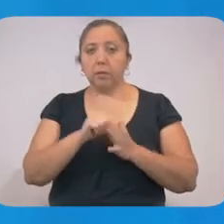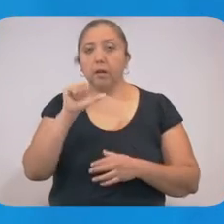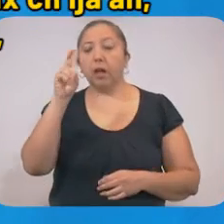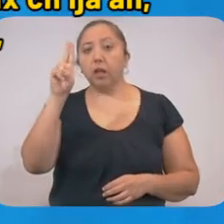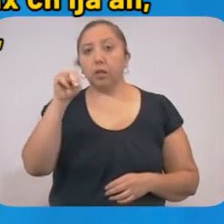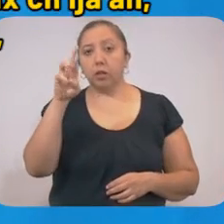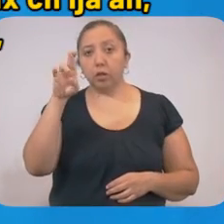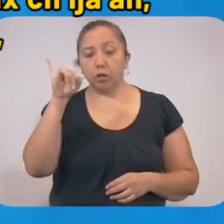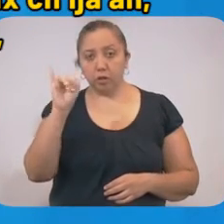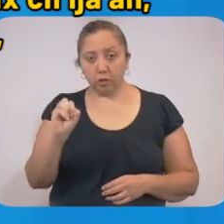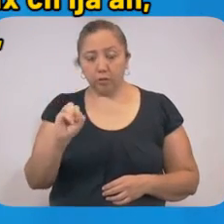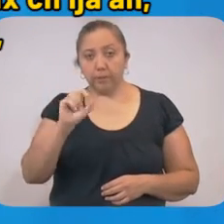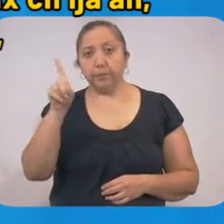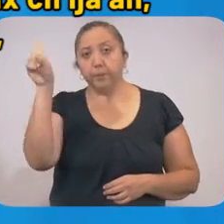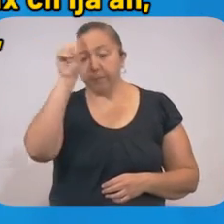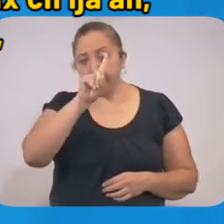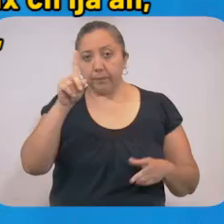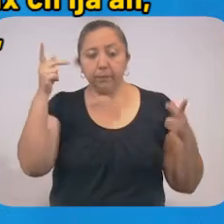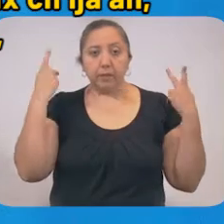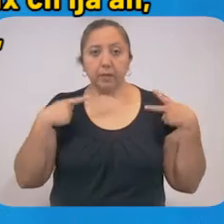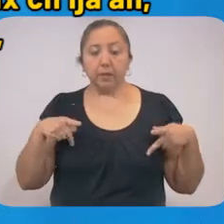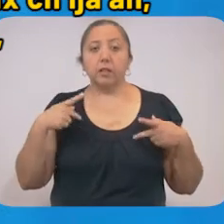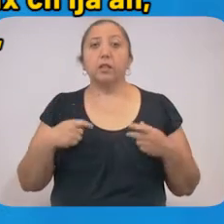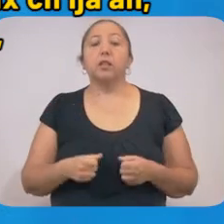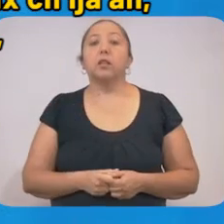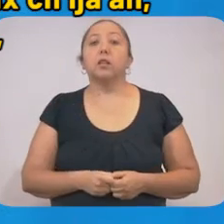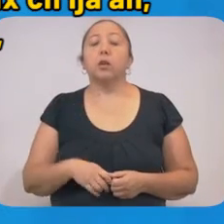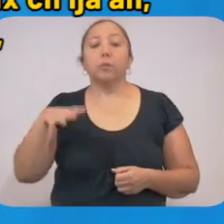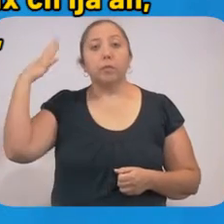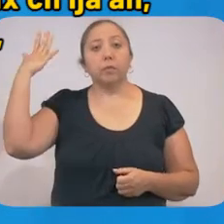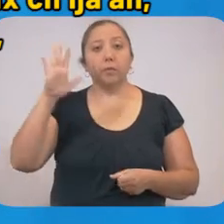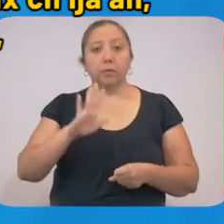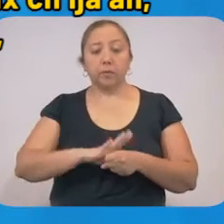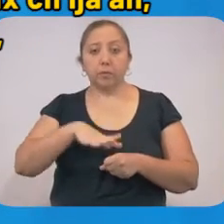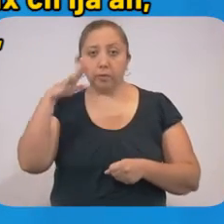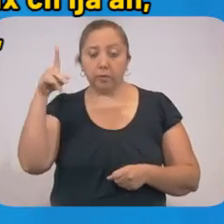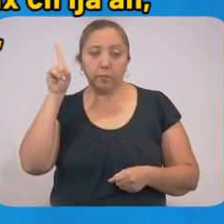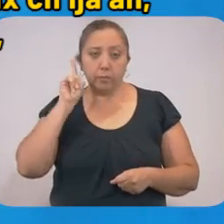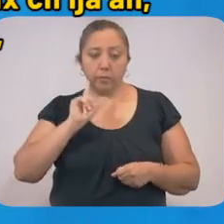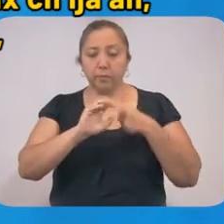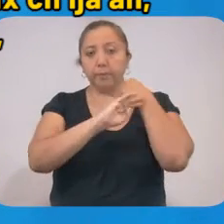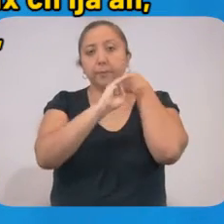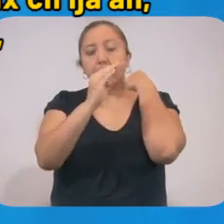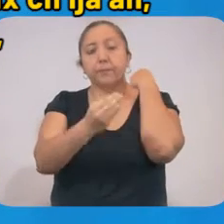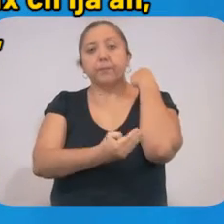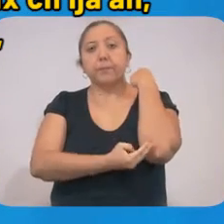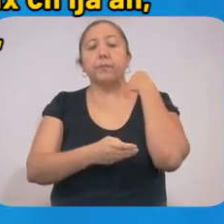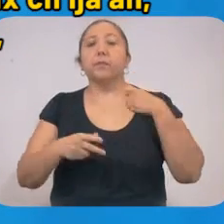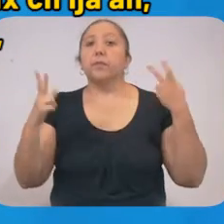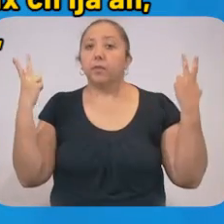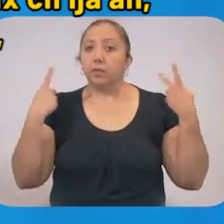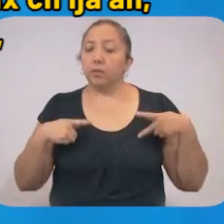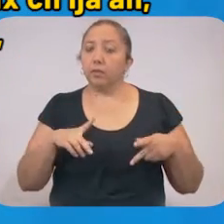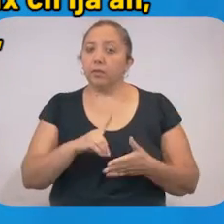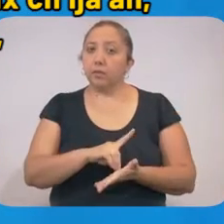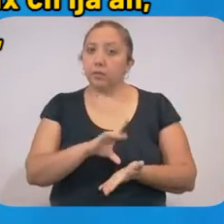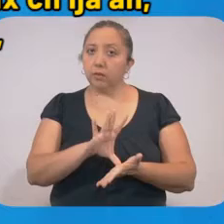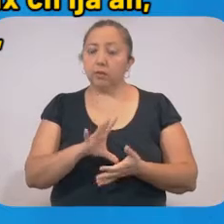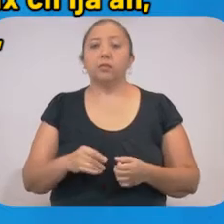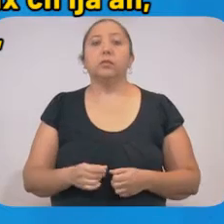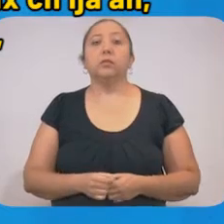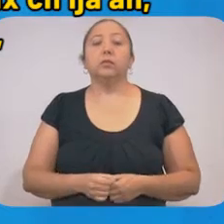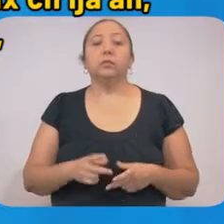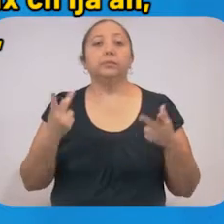Android. Recomendamos a la población vulnerable como adultos mayores, mujeres embarazadas, personas con